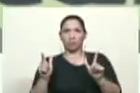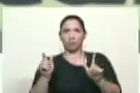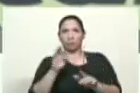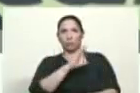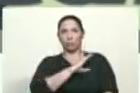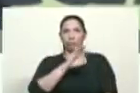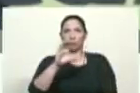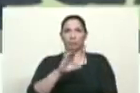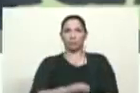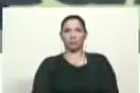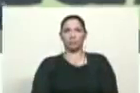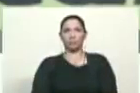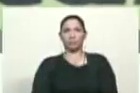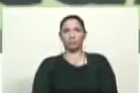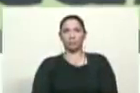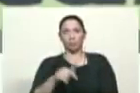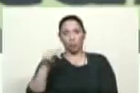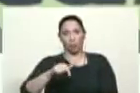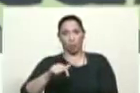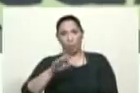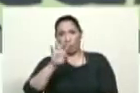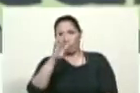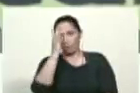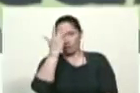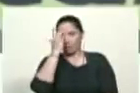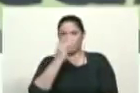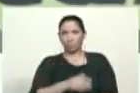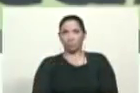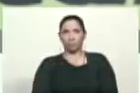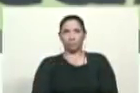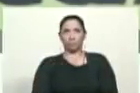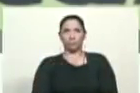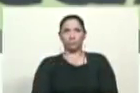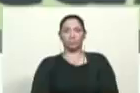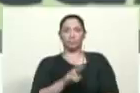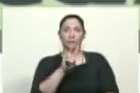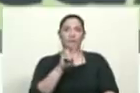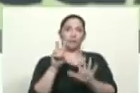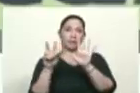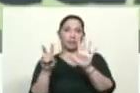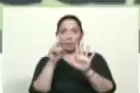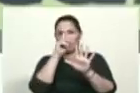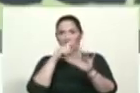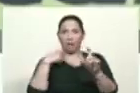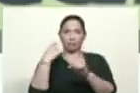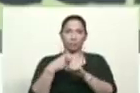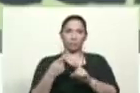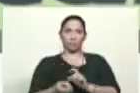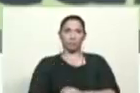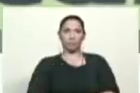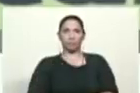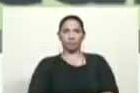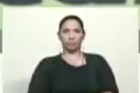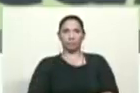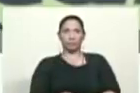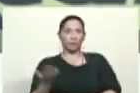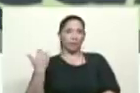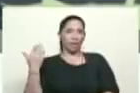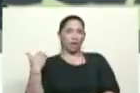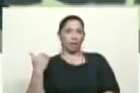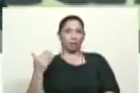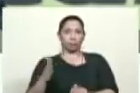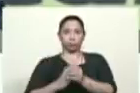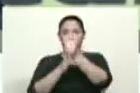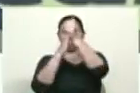soberanía. Hoy, 4 de febrero, 27 años de aquella gesta